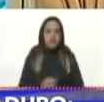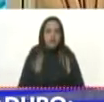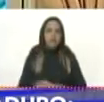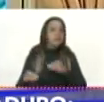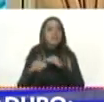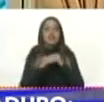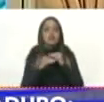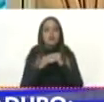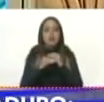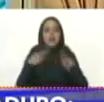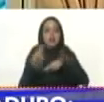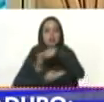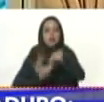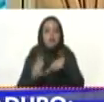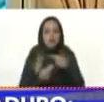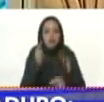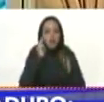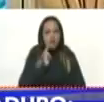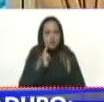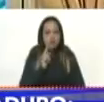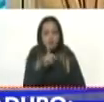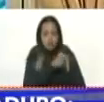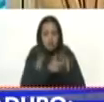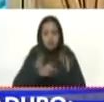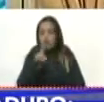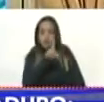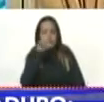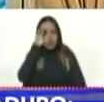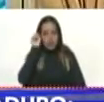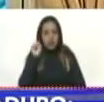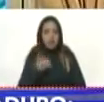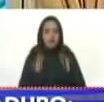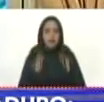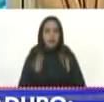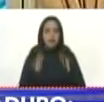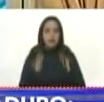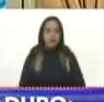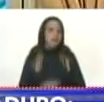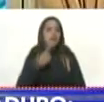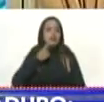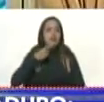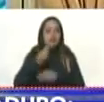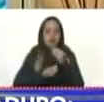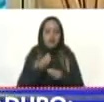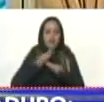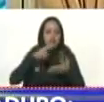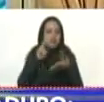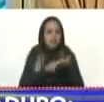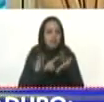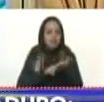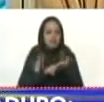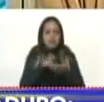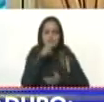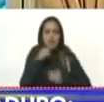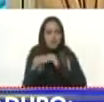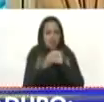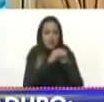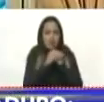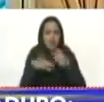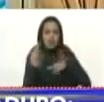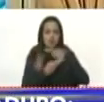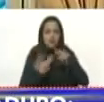la revolución bolivariana, para quien no lo entienda. Es un hecho inédito la revolución bolivariana. Por eso